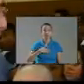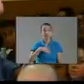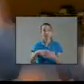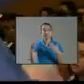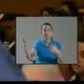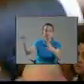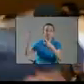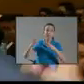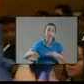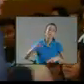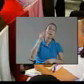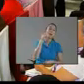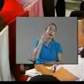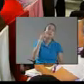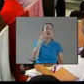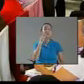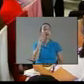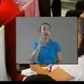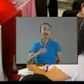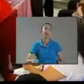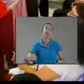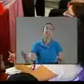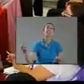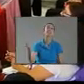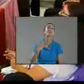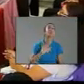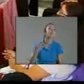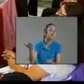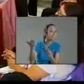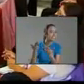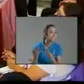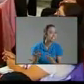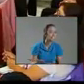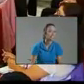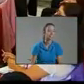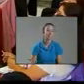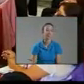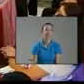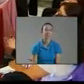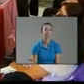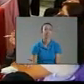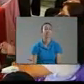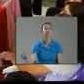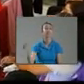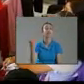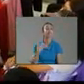Y empiezan, ¡hey! Y las niñas, ¡hey! ¡Hey! ¡Hey! Ya, déjenme predicar, le digo yo.